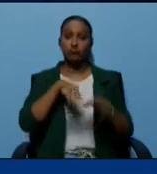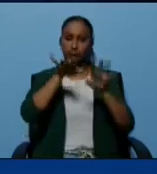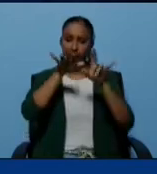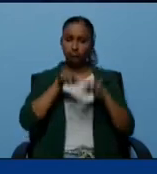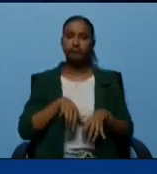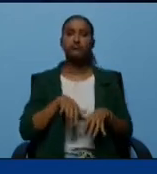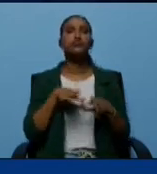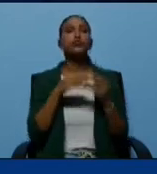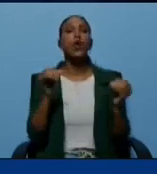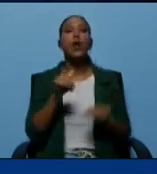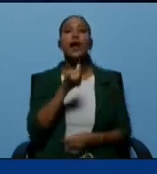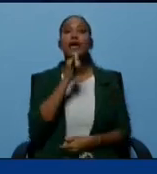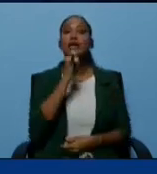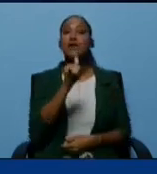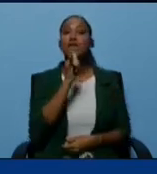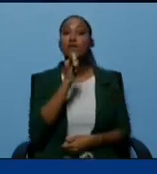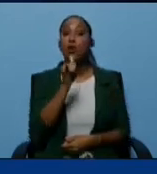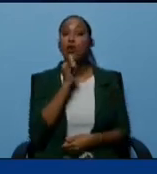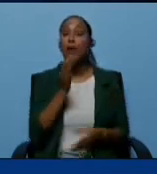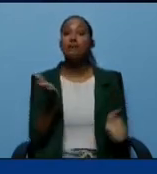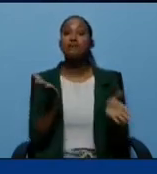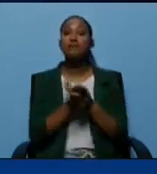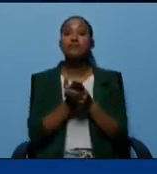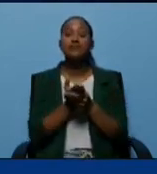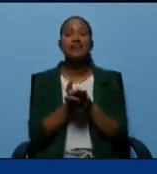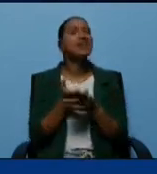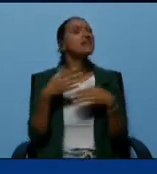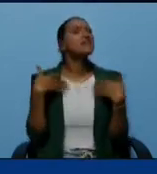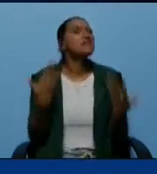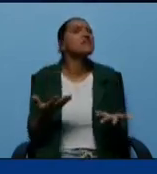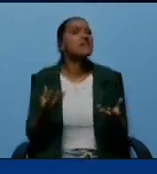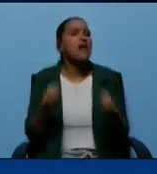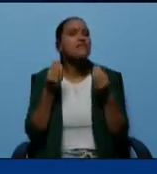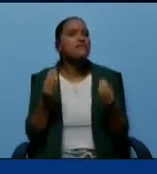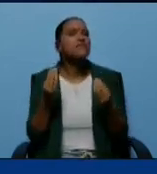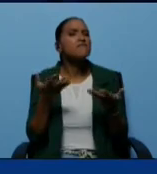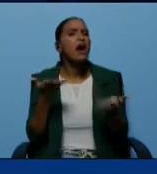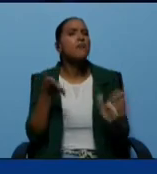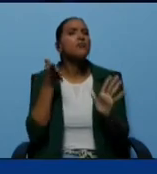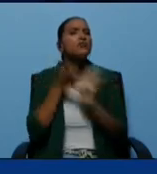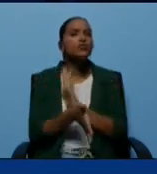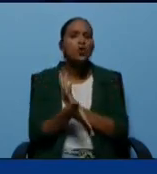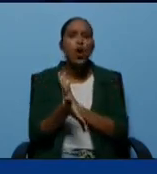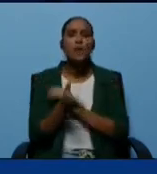es que vamos a precalificar delitos sumamente